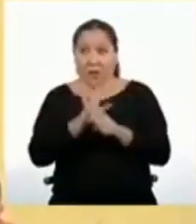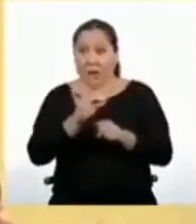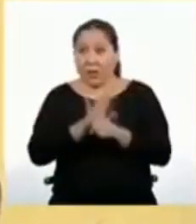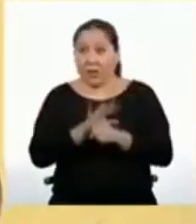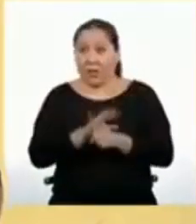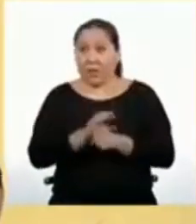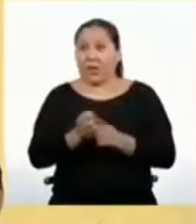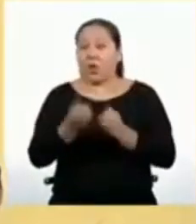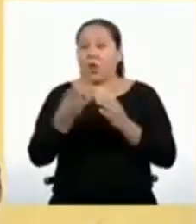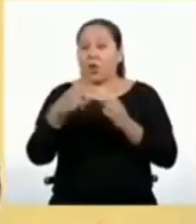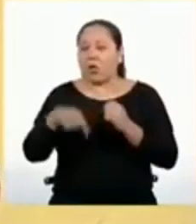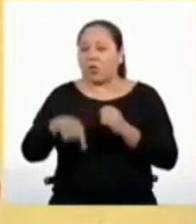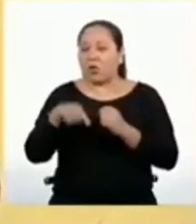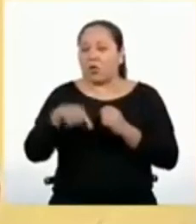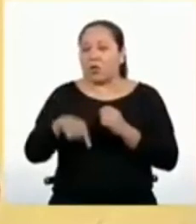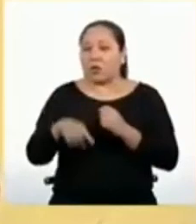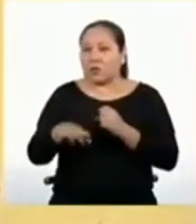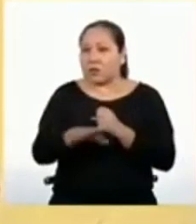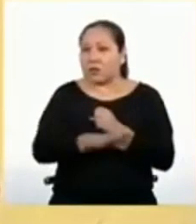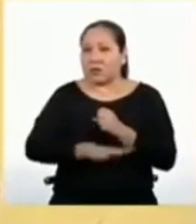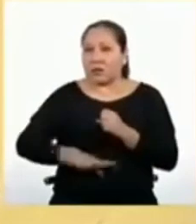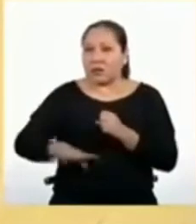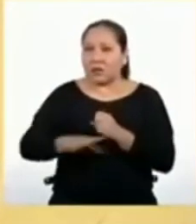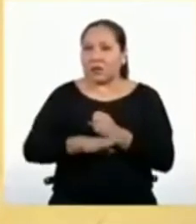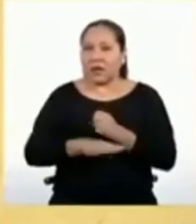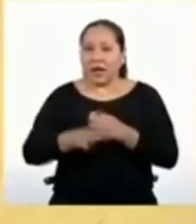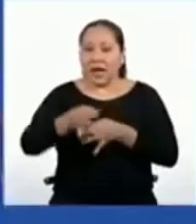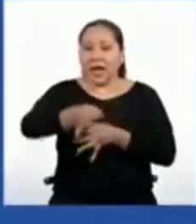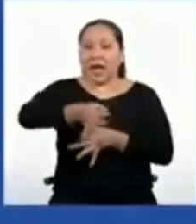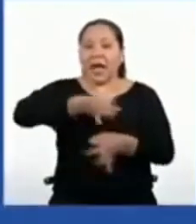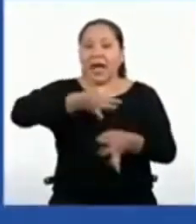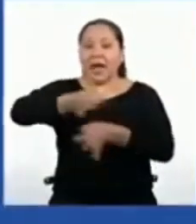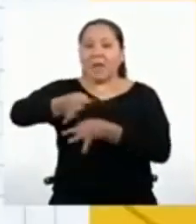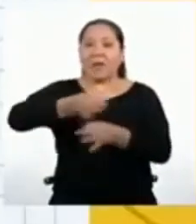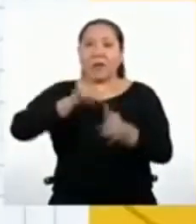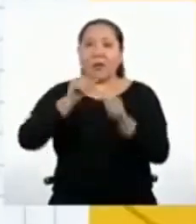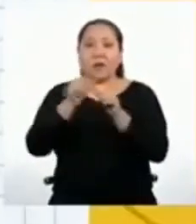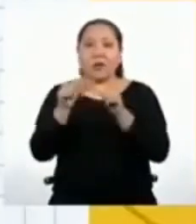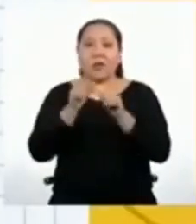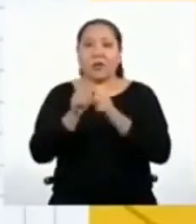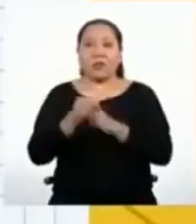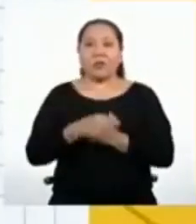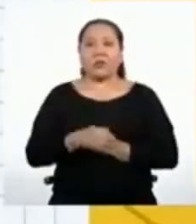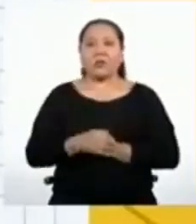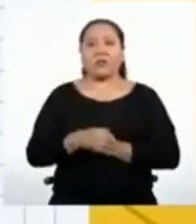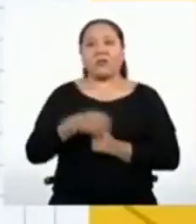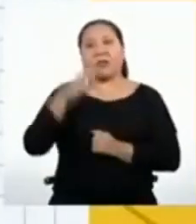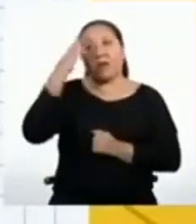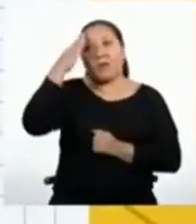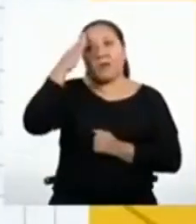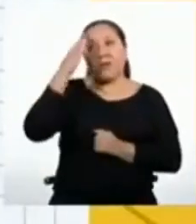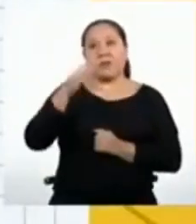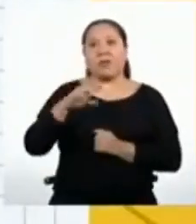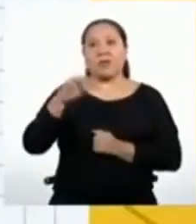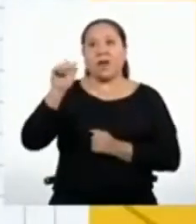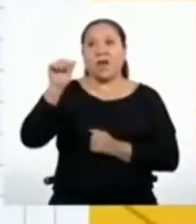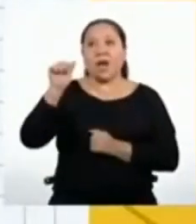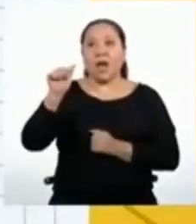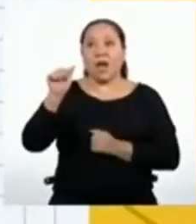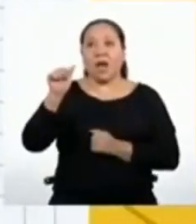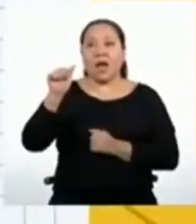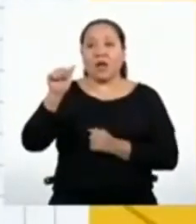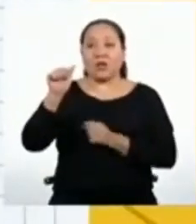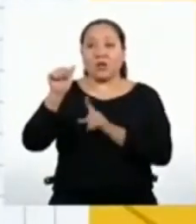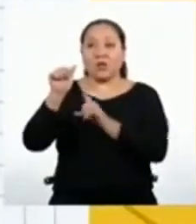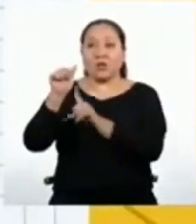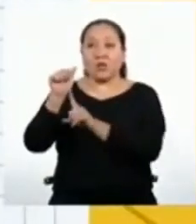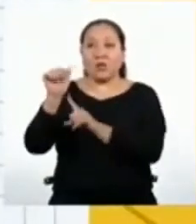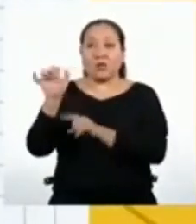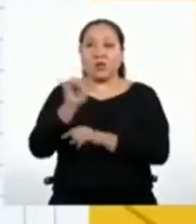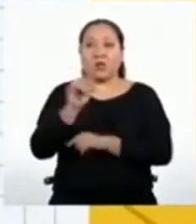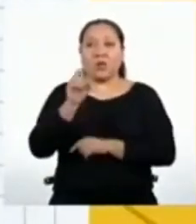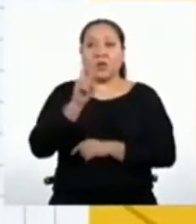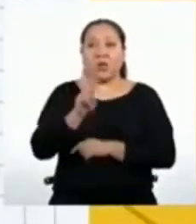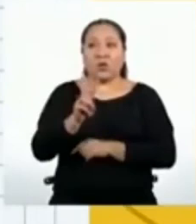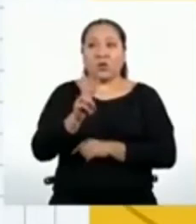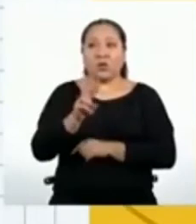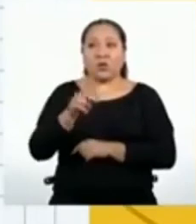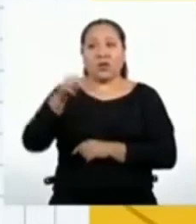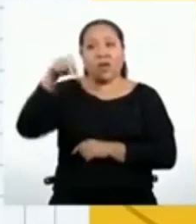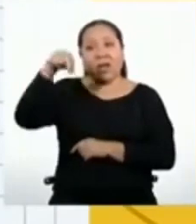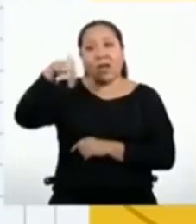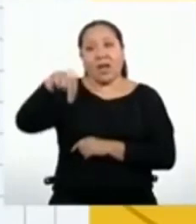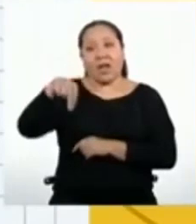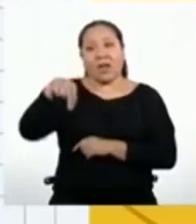habrá en el piso 7, reemplazamos los valores en ella, teniendo que A sub 1 es 2,